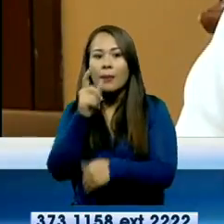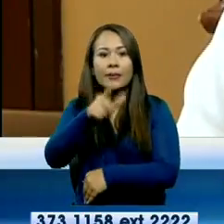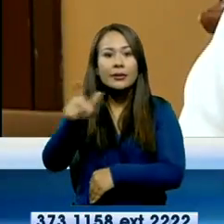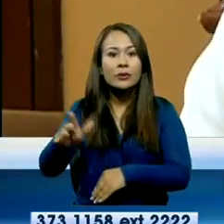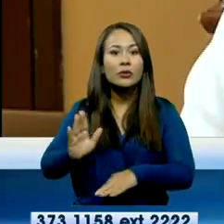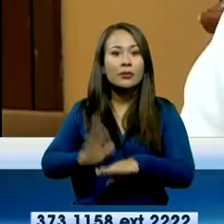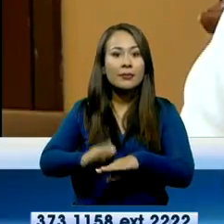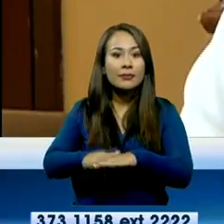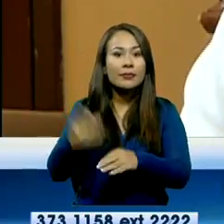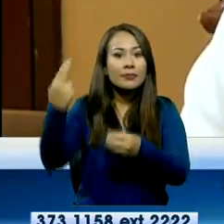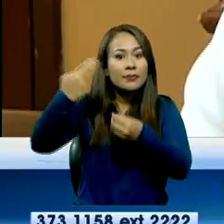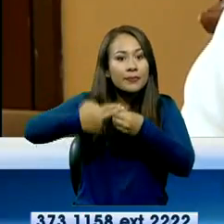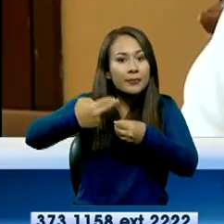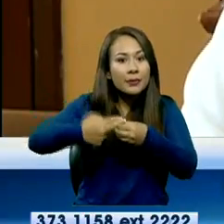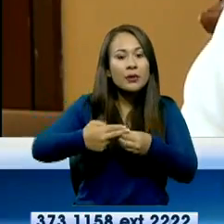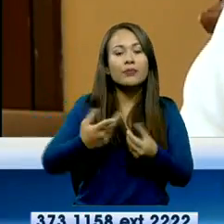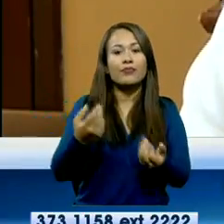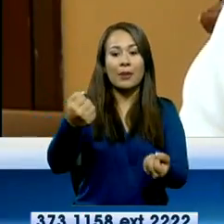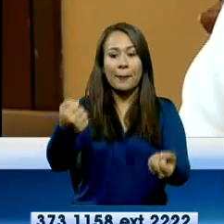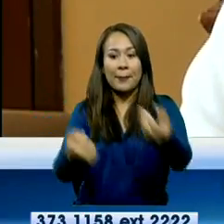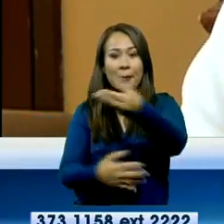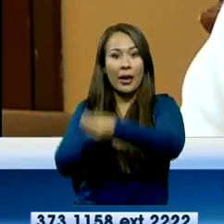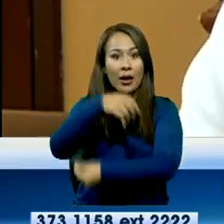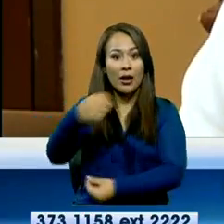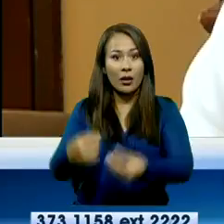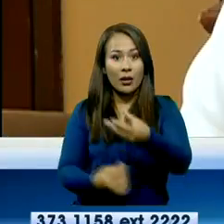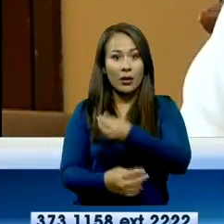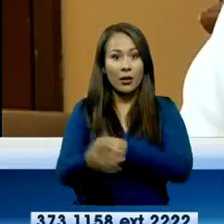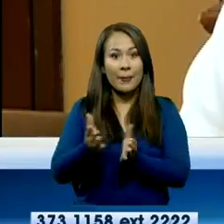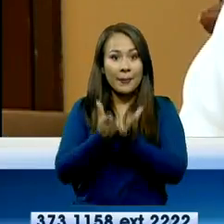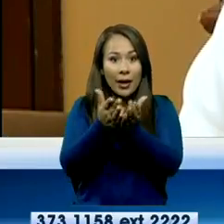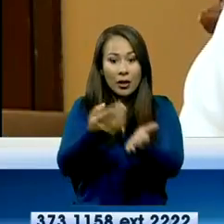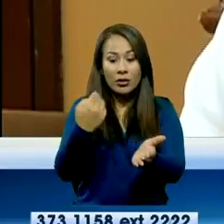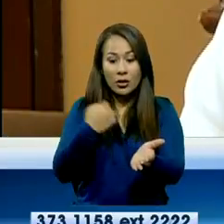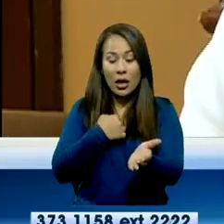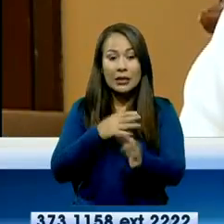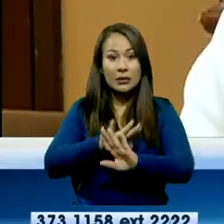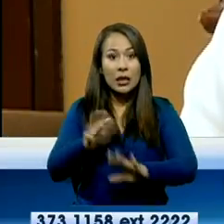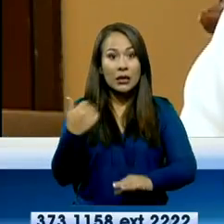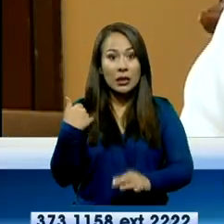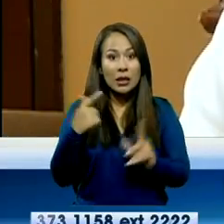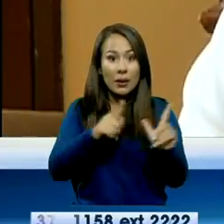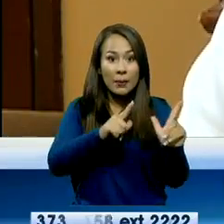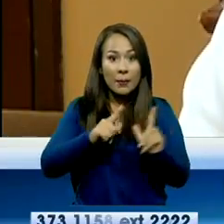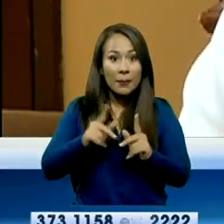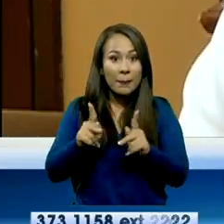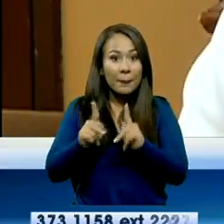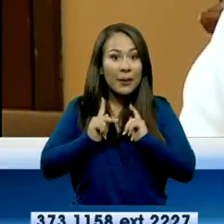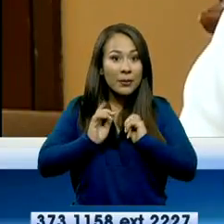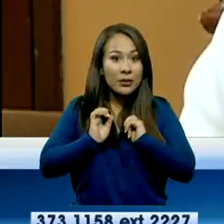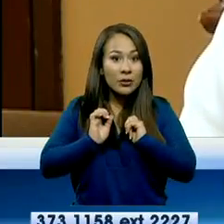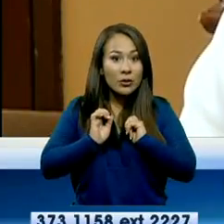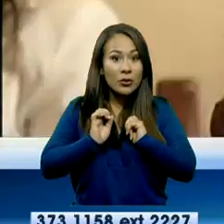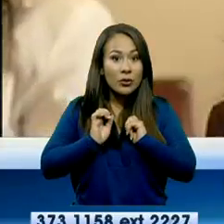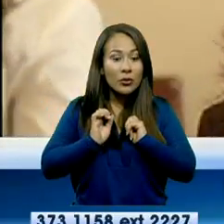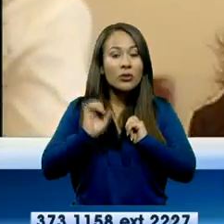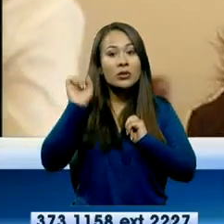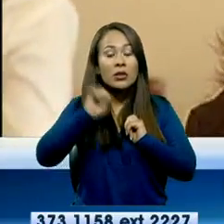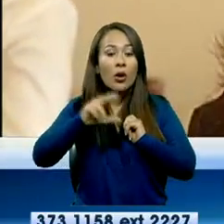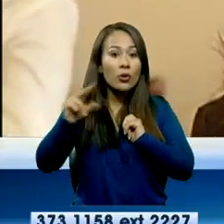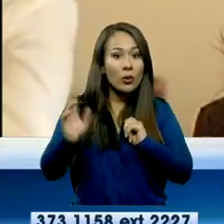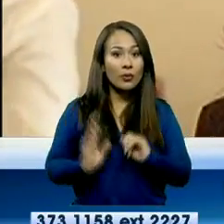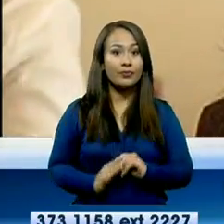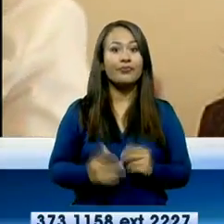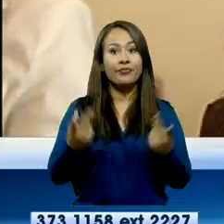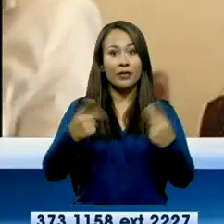embarcación tenía que haber pedido algunos permisos y que dentro de la investigación se determinará si existieron o no. Por